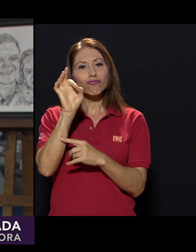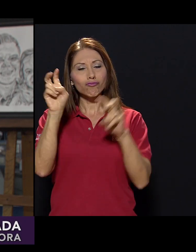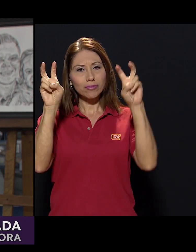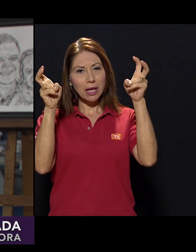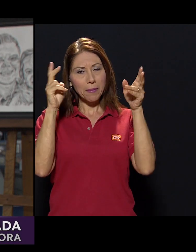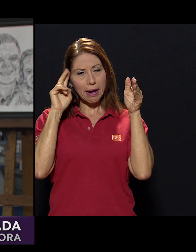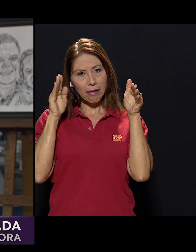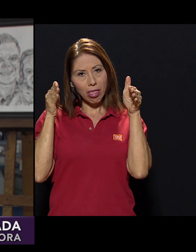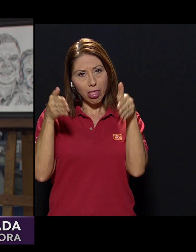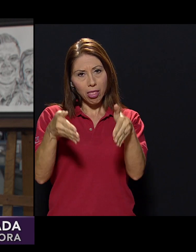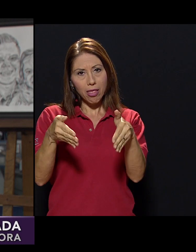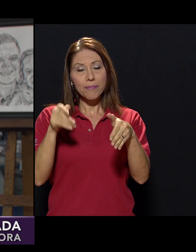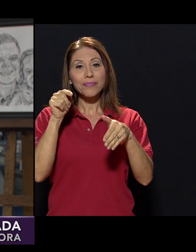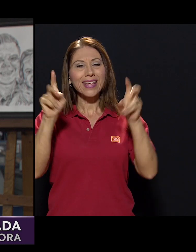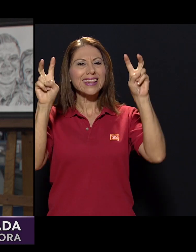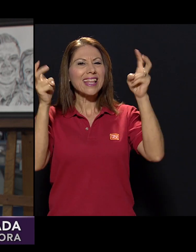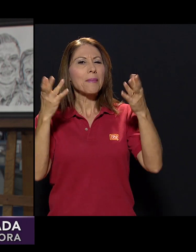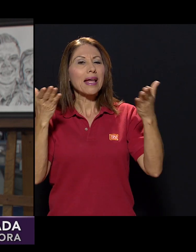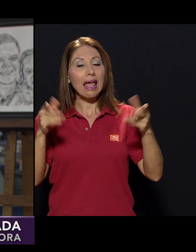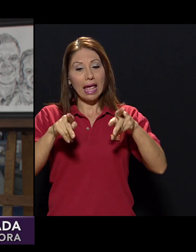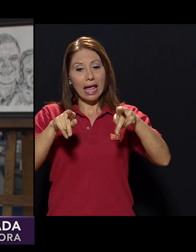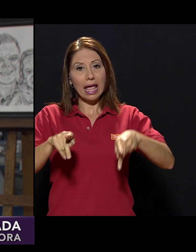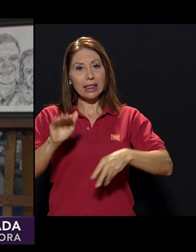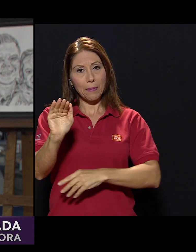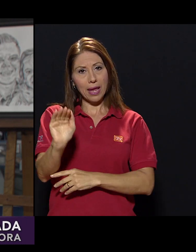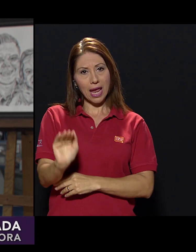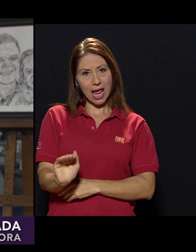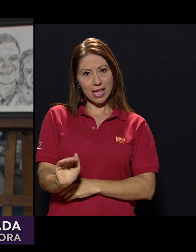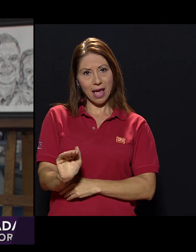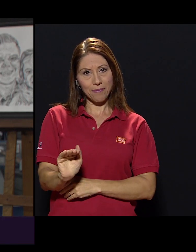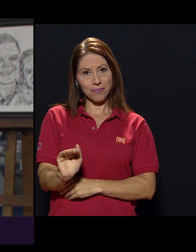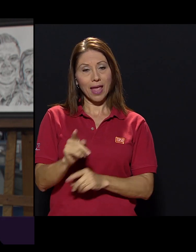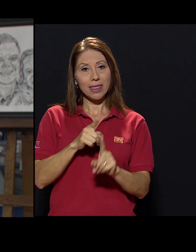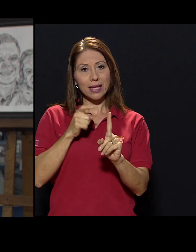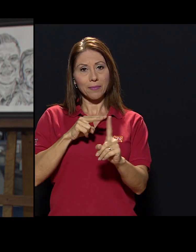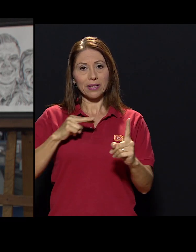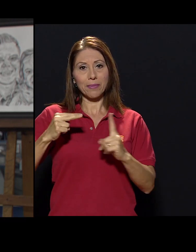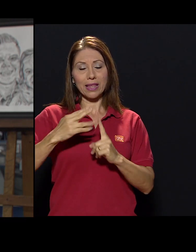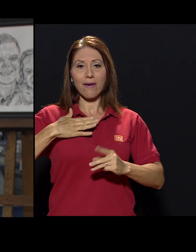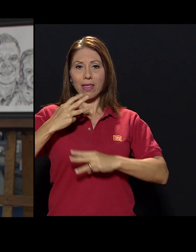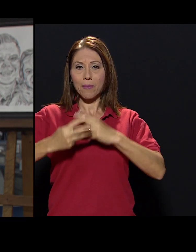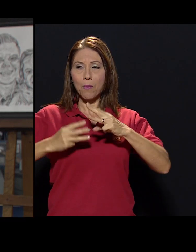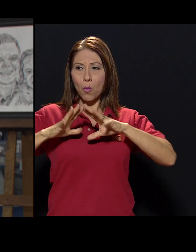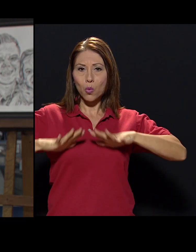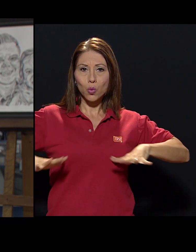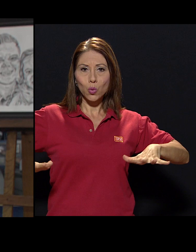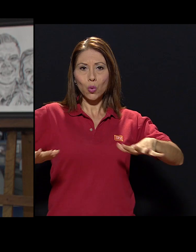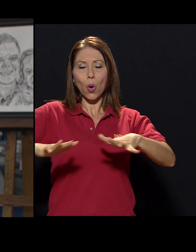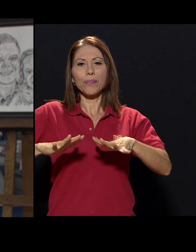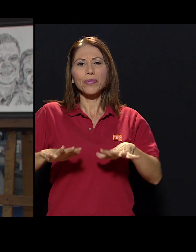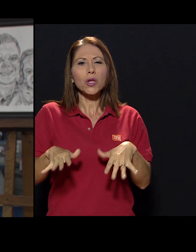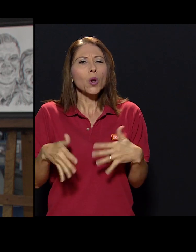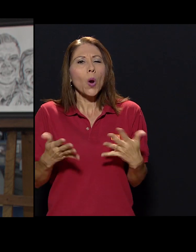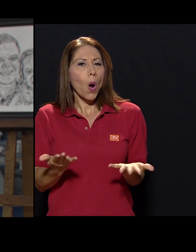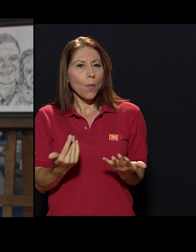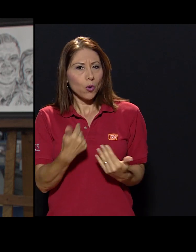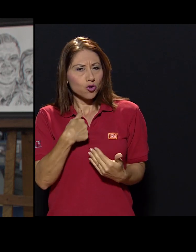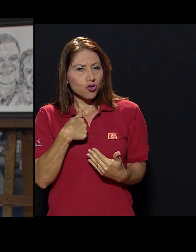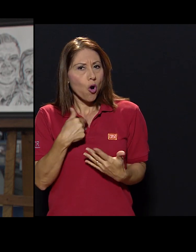temática Que es acerca De la gente pequeña De la perspectiva De mi mundo Como